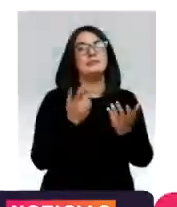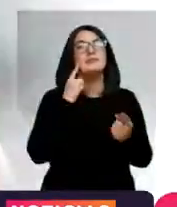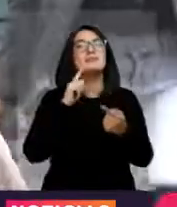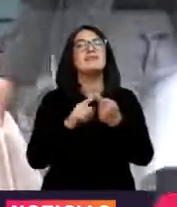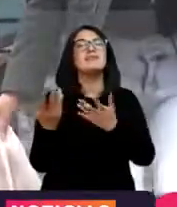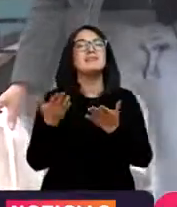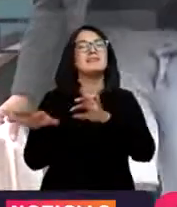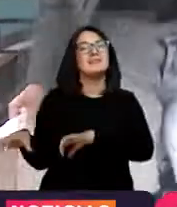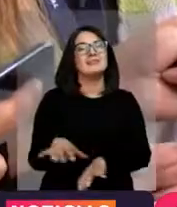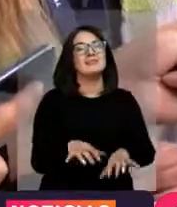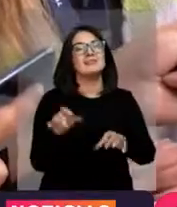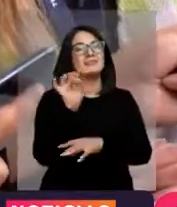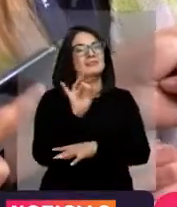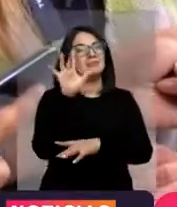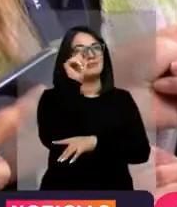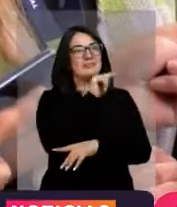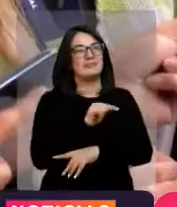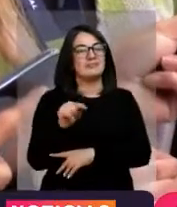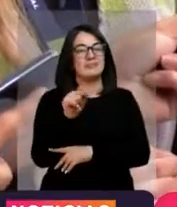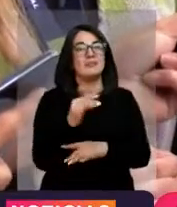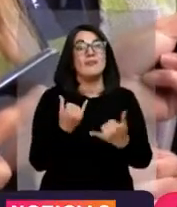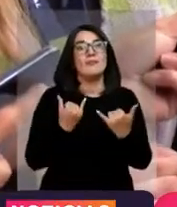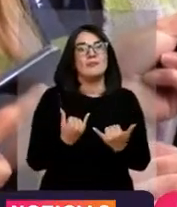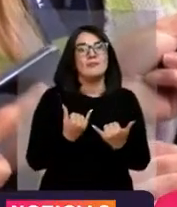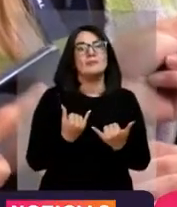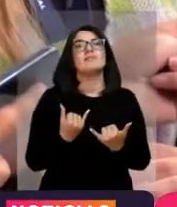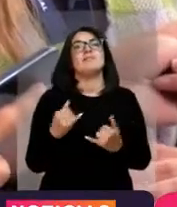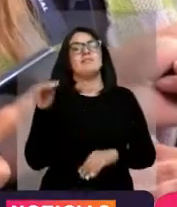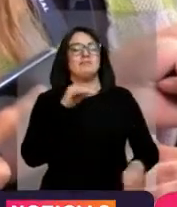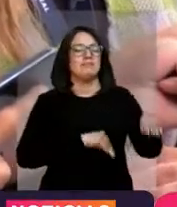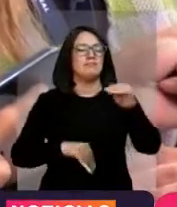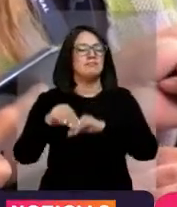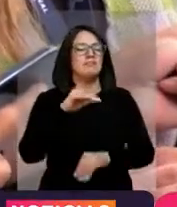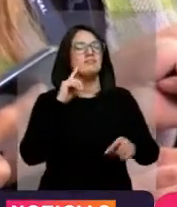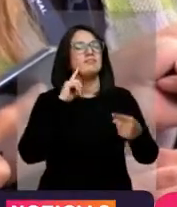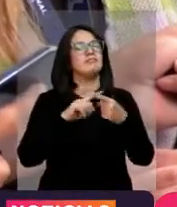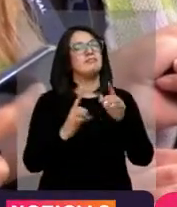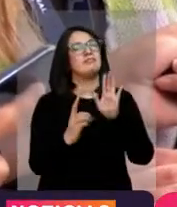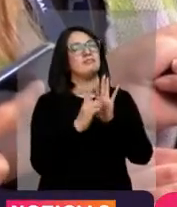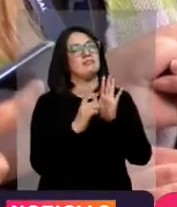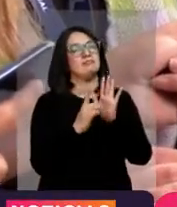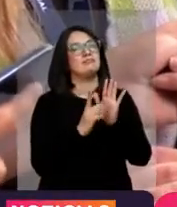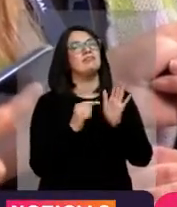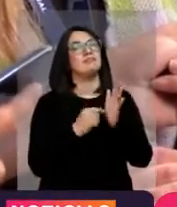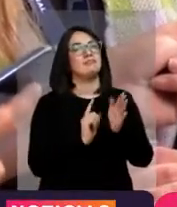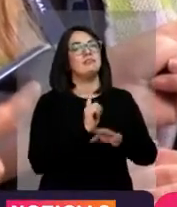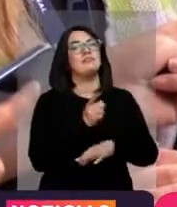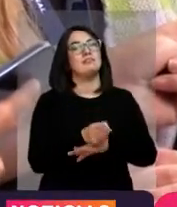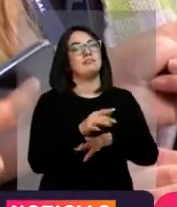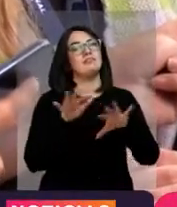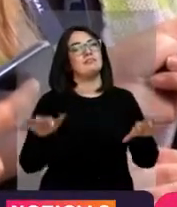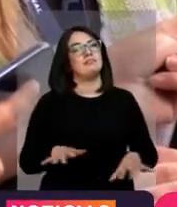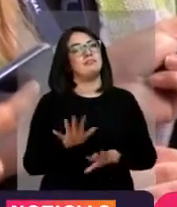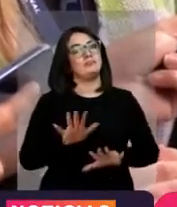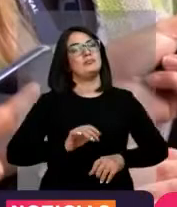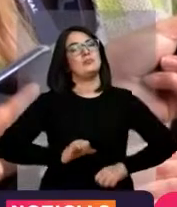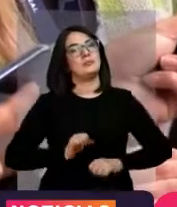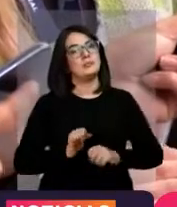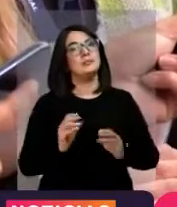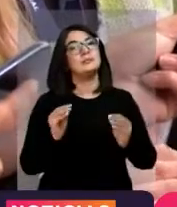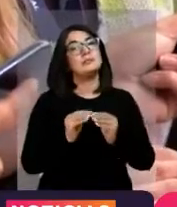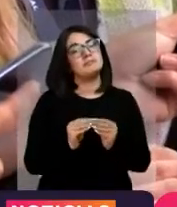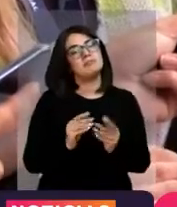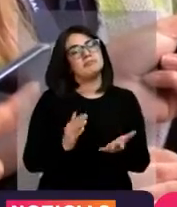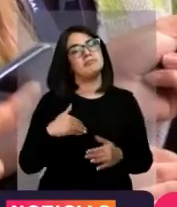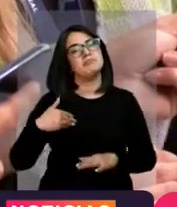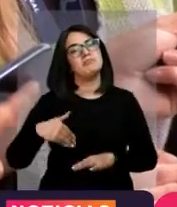virus en cada localidad. Hoy estamos en la elaboración del decreto que regirá las actividades en Bogotá y mañana, por supuesto,